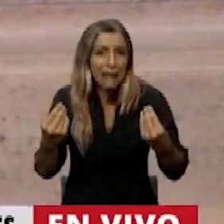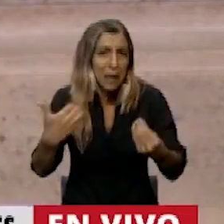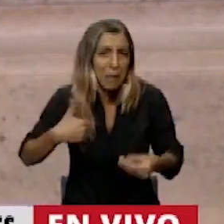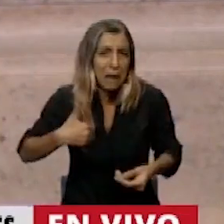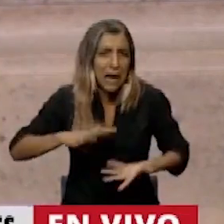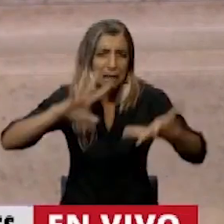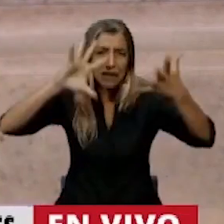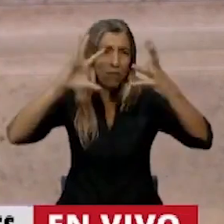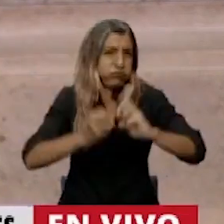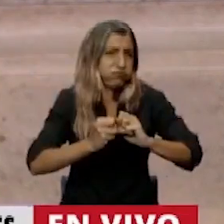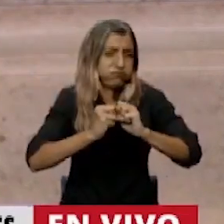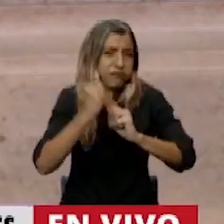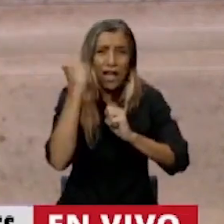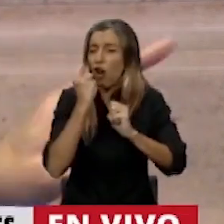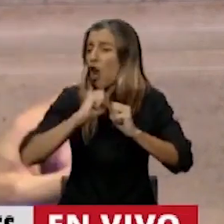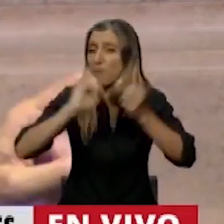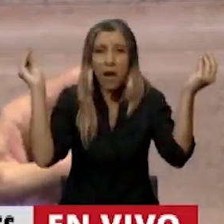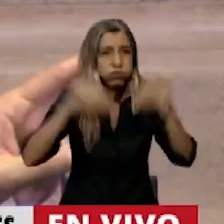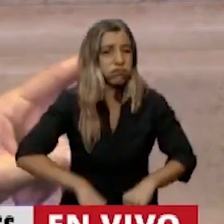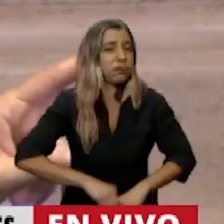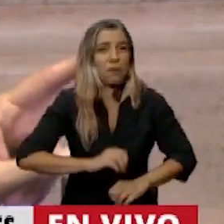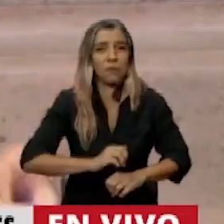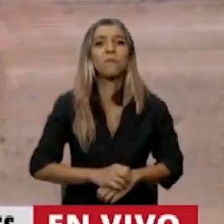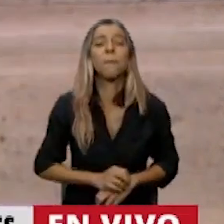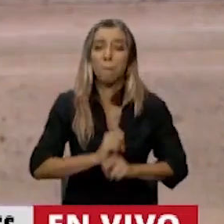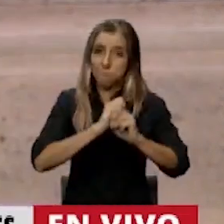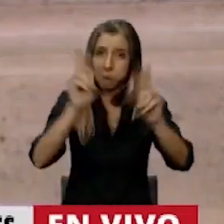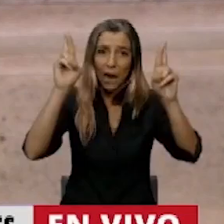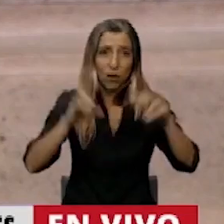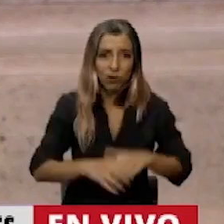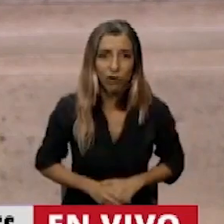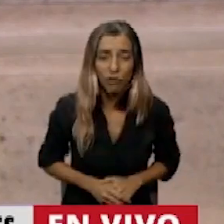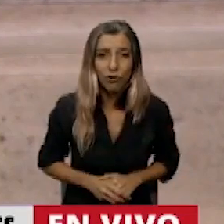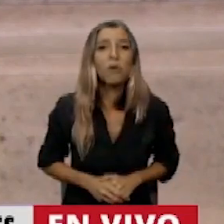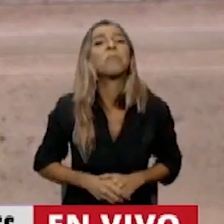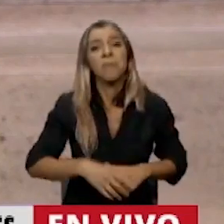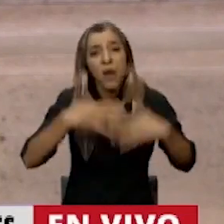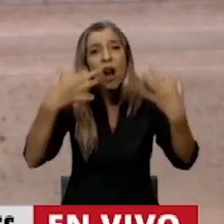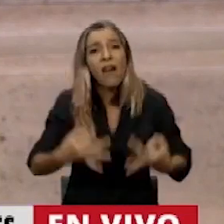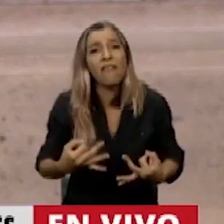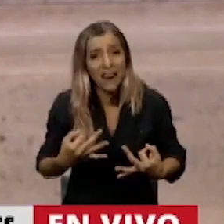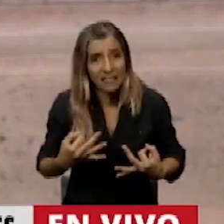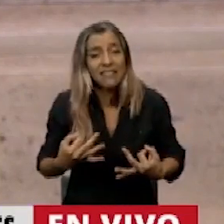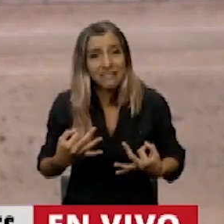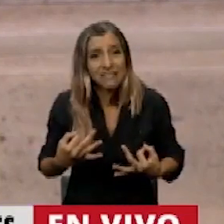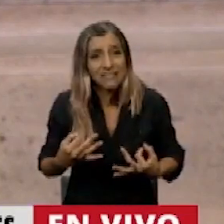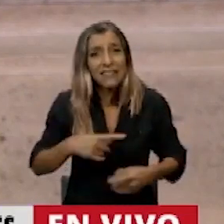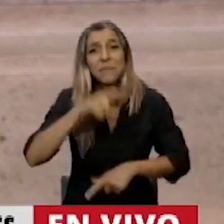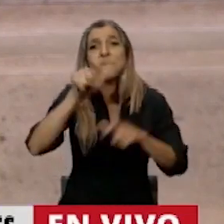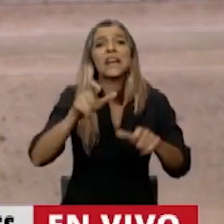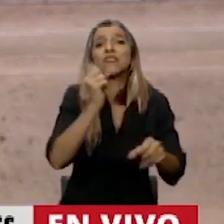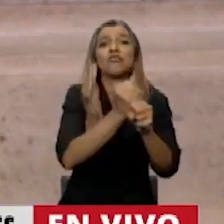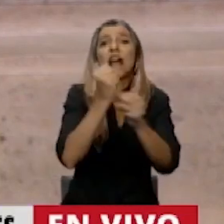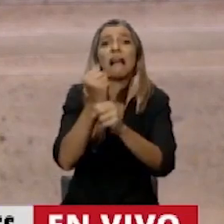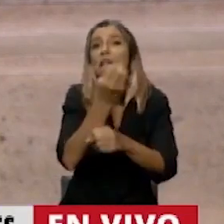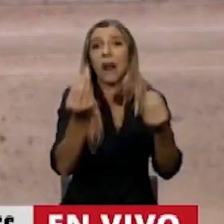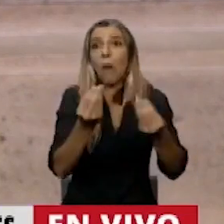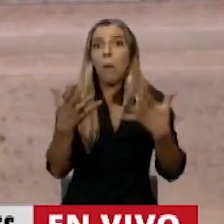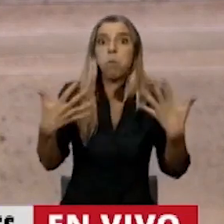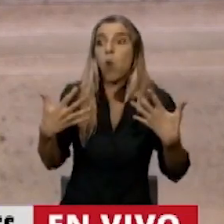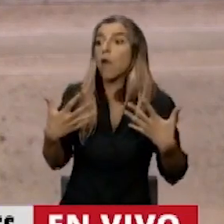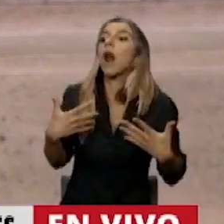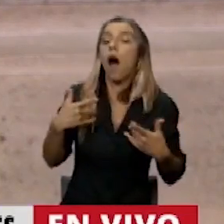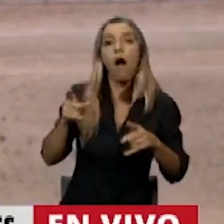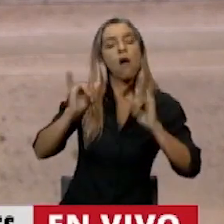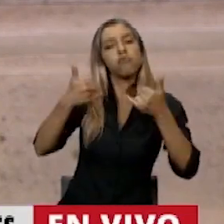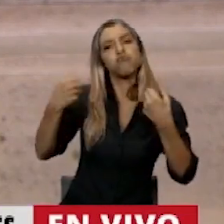de proporciones extraordinarias. Pero tampoco evita que los trabajadores nos pongamos de pie y enfrentemos estos